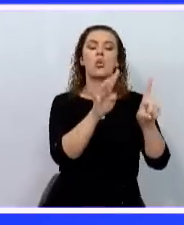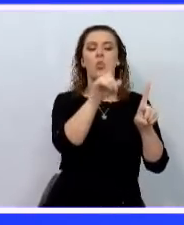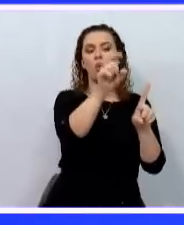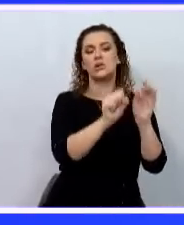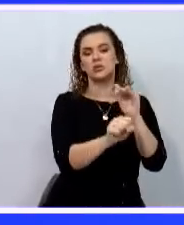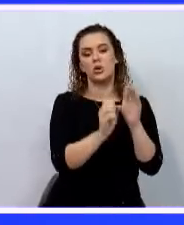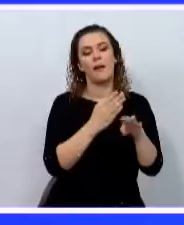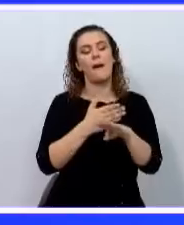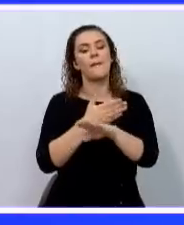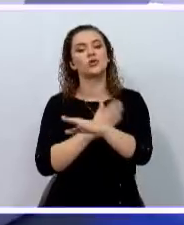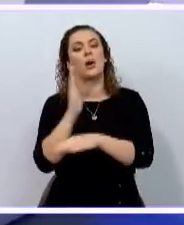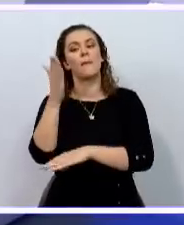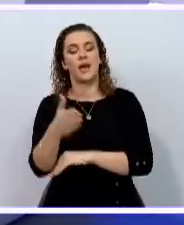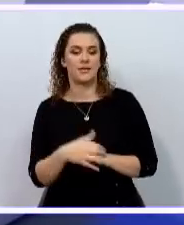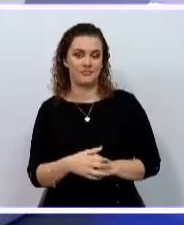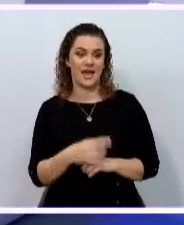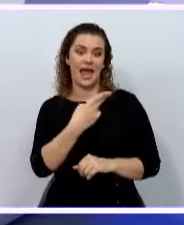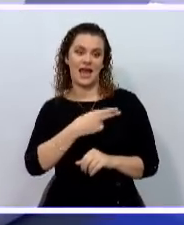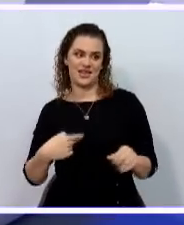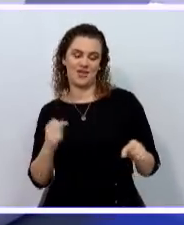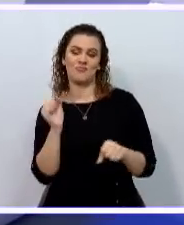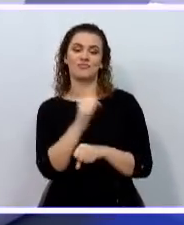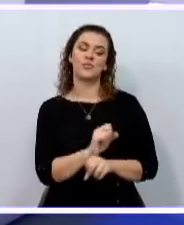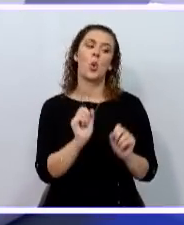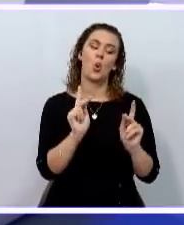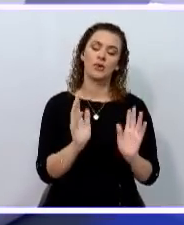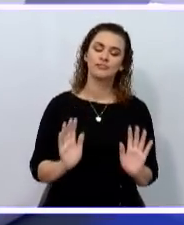avanzó en penales se lo remontaron a herediano